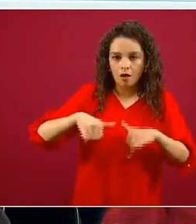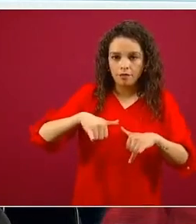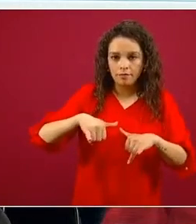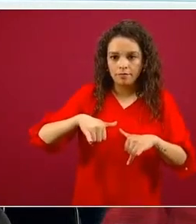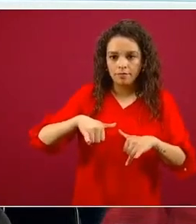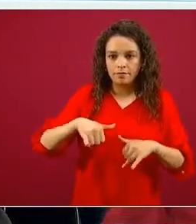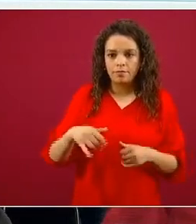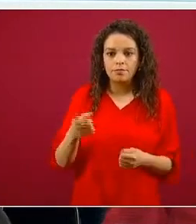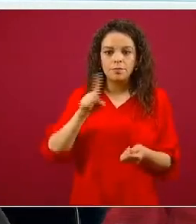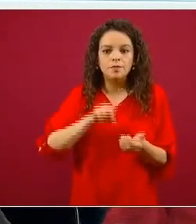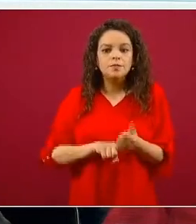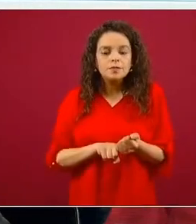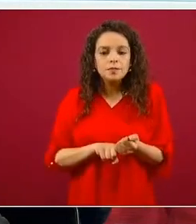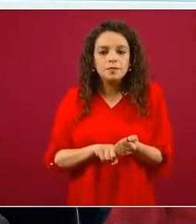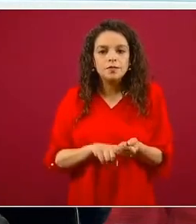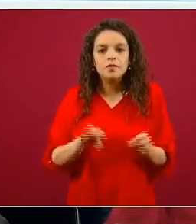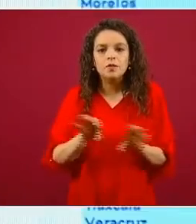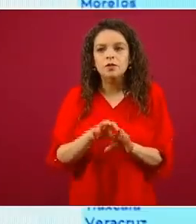un mapa